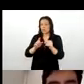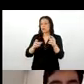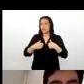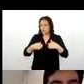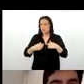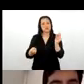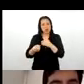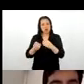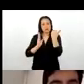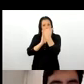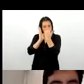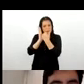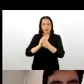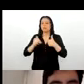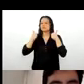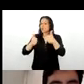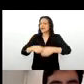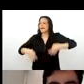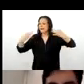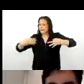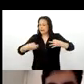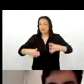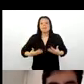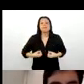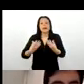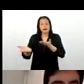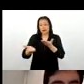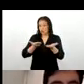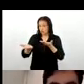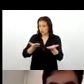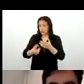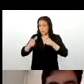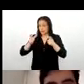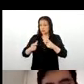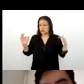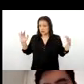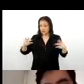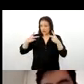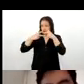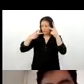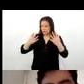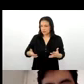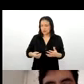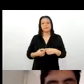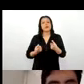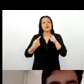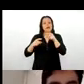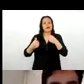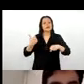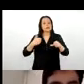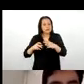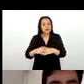condiciones y la calidad como para brindar estos servicios a los visitantes, ¿no? Entonces aquí actividades de trekking,